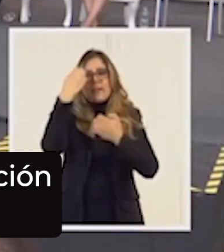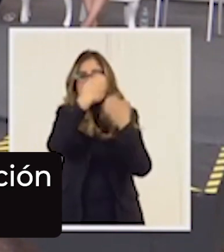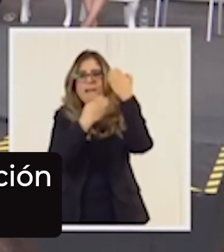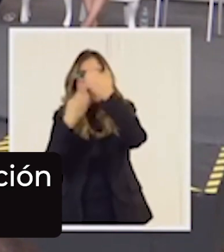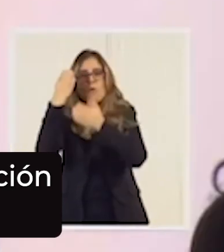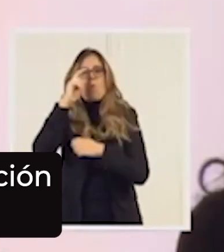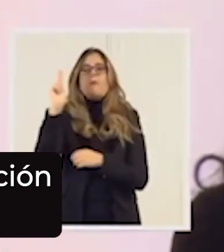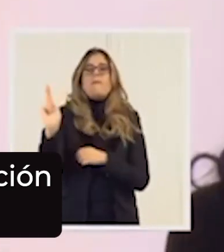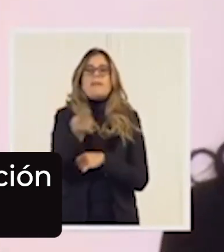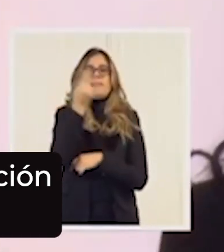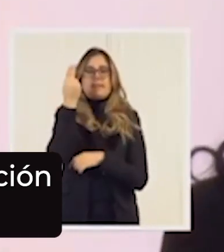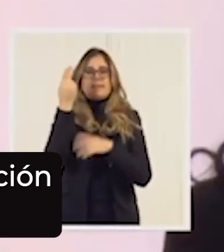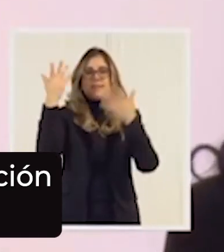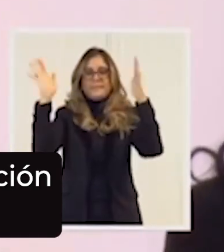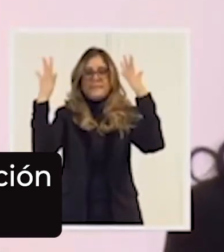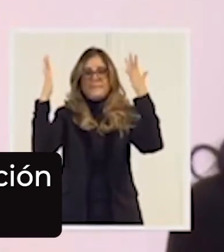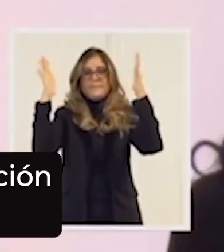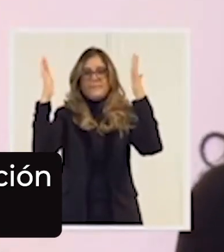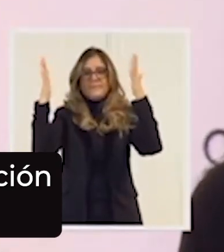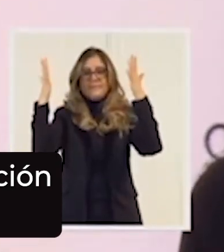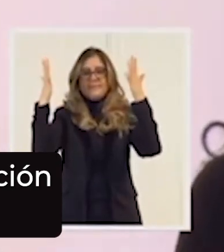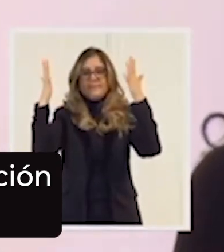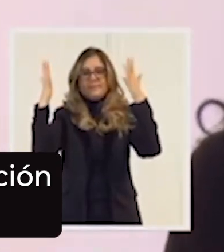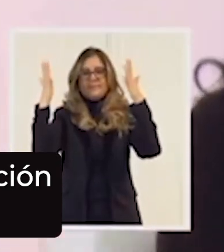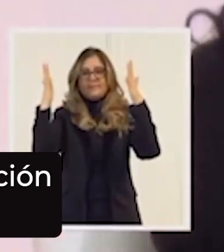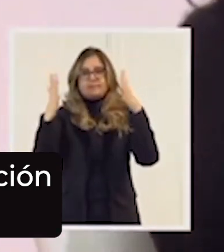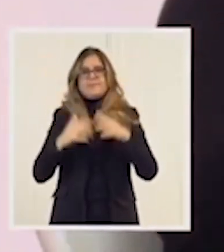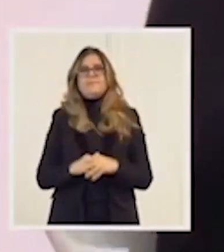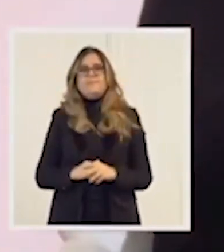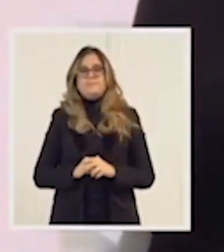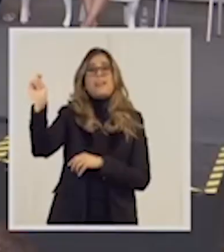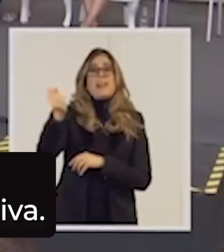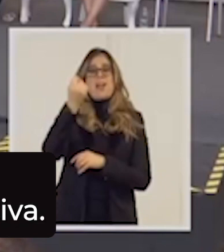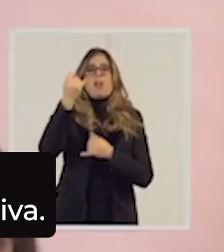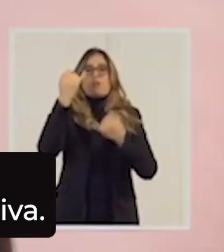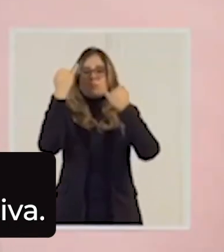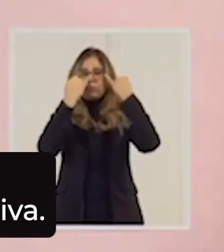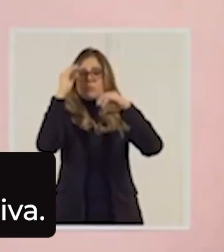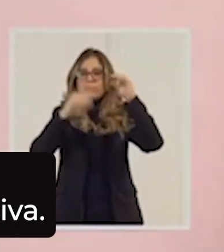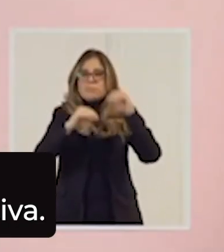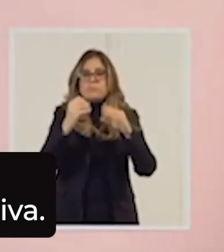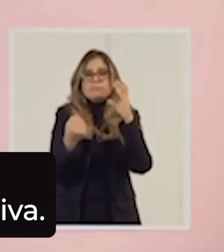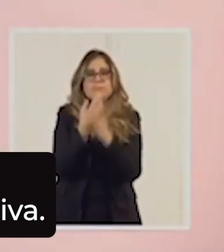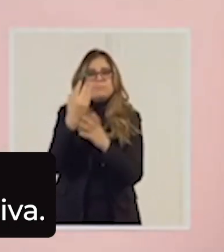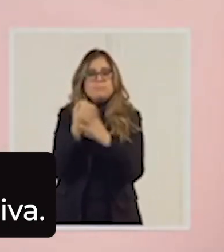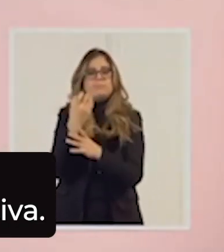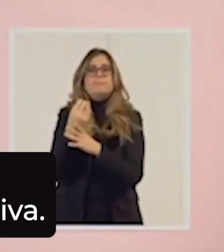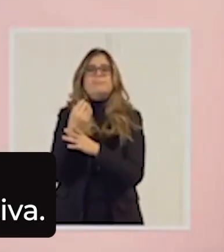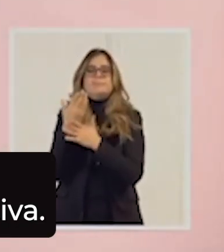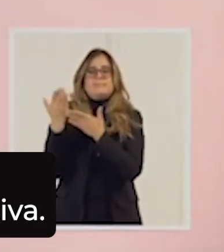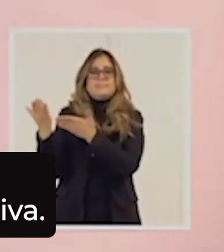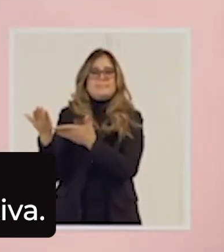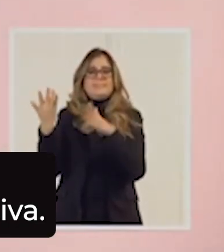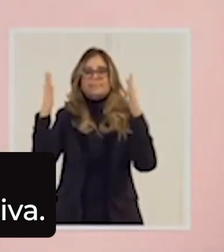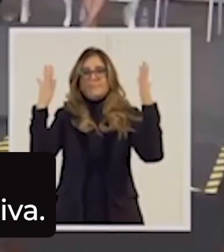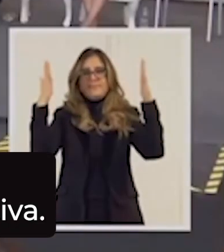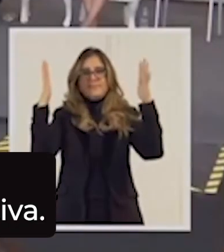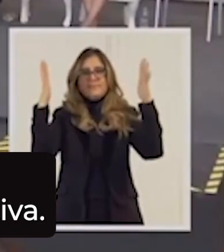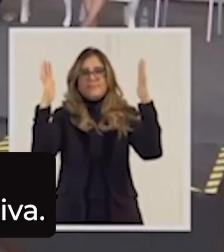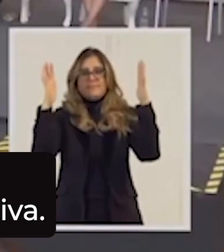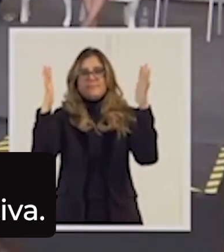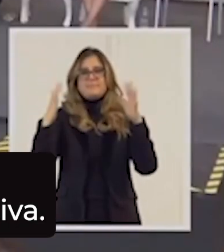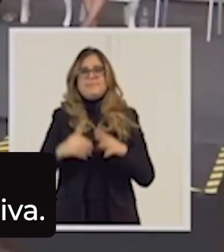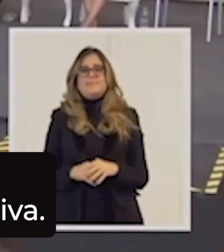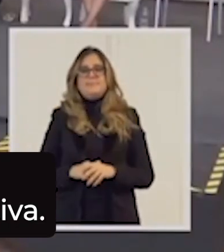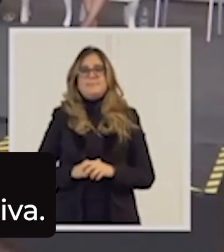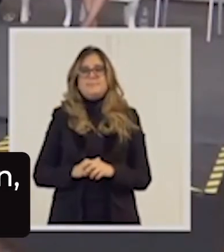Gómez López, coordinadora de Planeación Estratégica y Evaluación Universitaria. Gabriela Charlotte Quiroz Schumann, coordinadora de